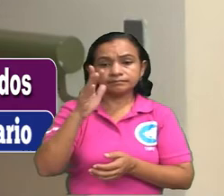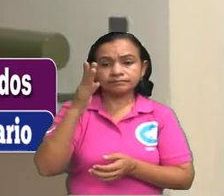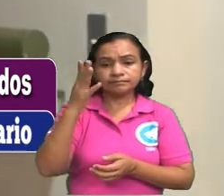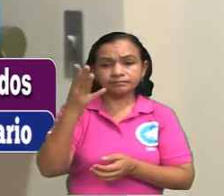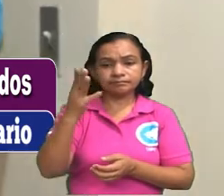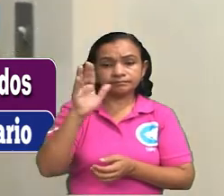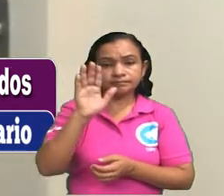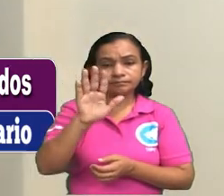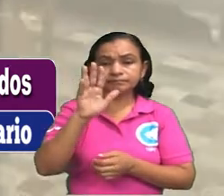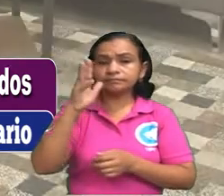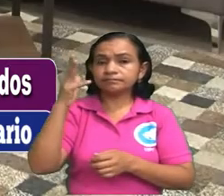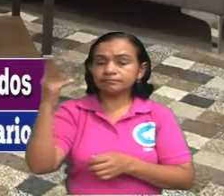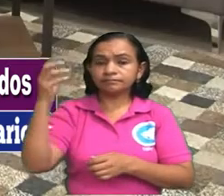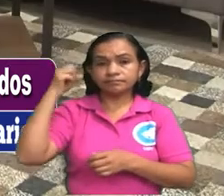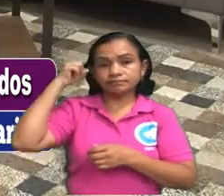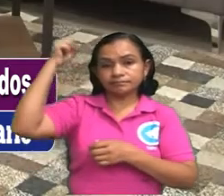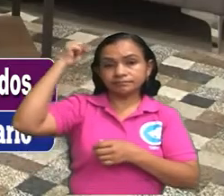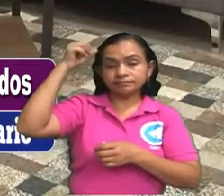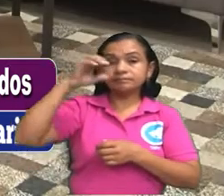1959 triunfa la Revolución Cubana,